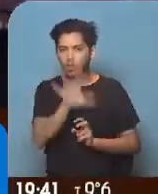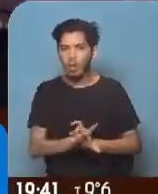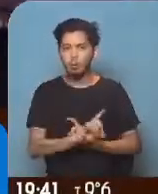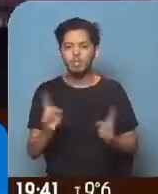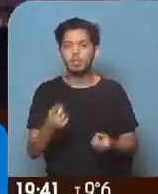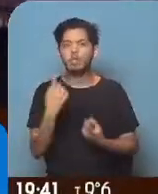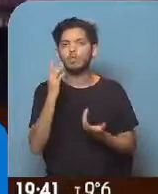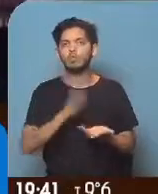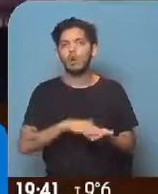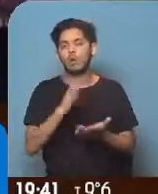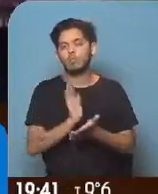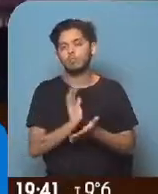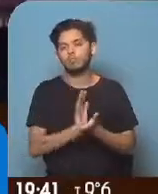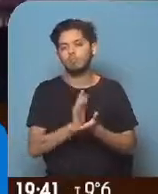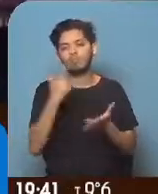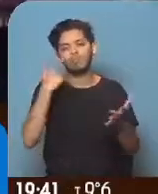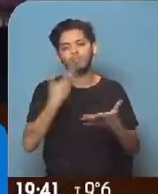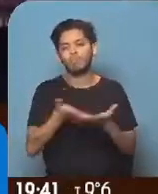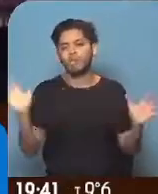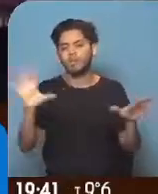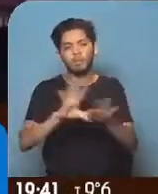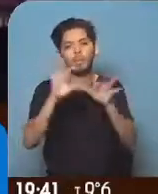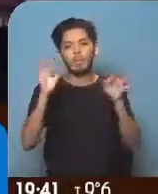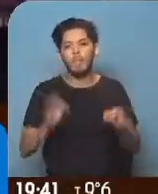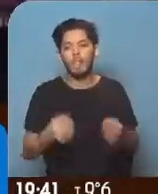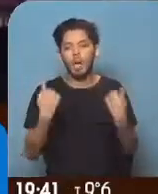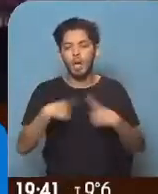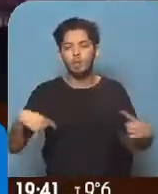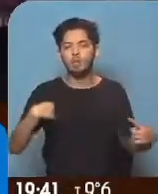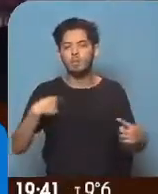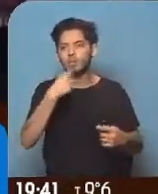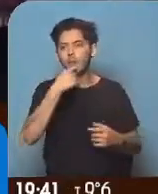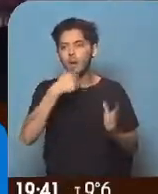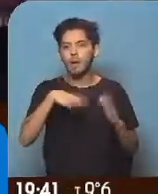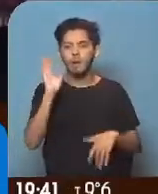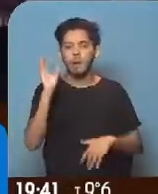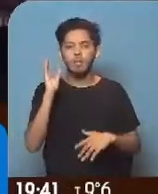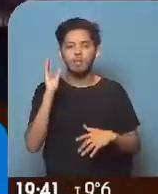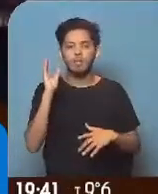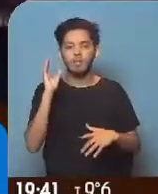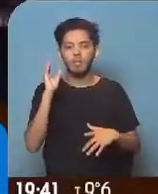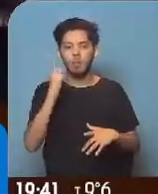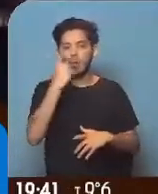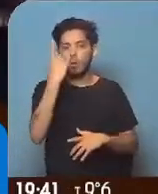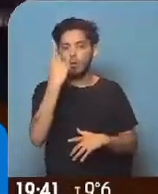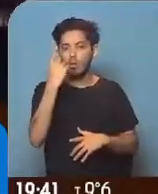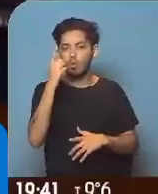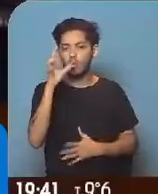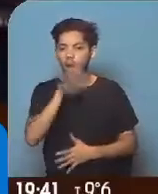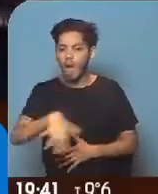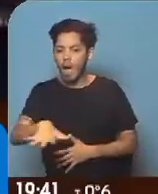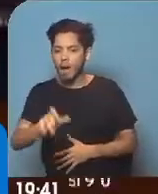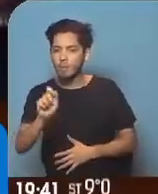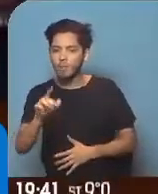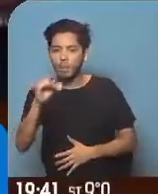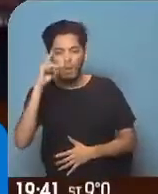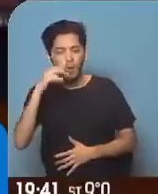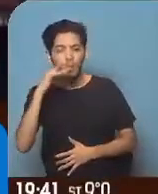en evidencia lo que era, diríamos, el desempeño de un área de debido, que